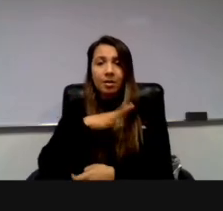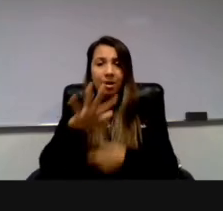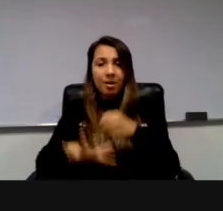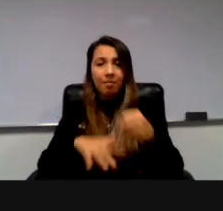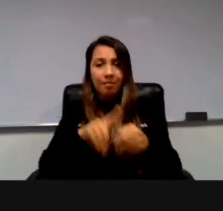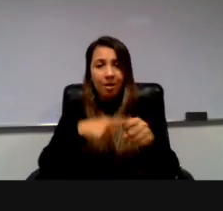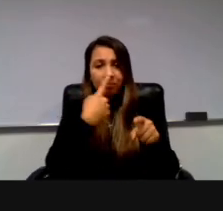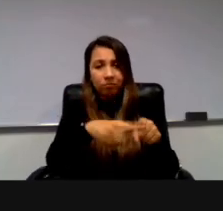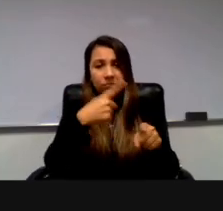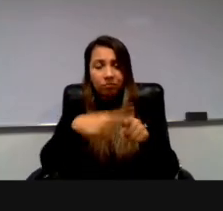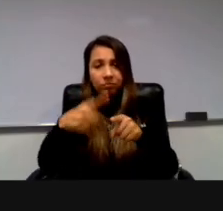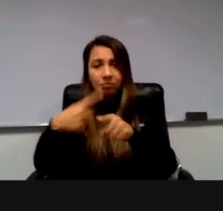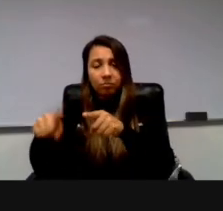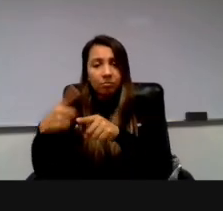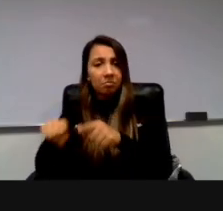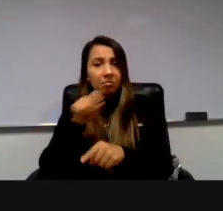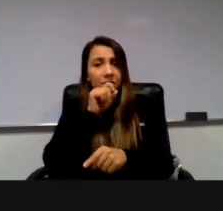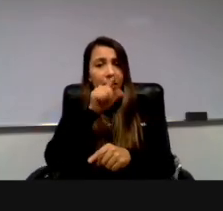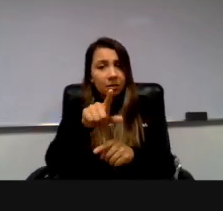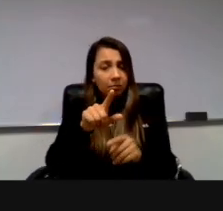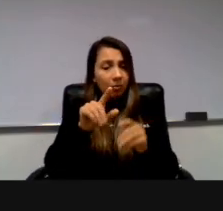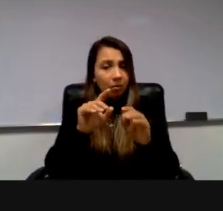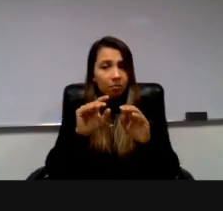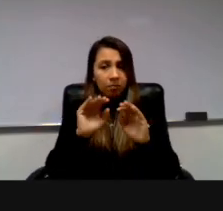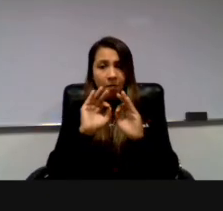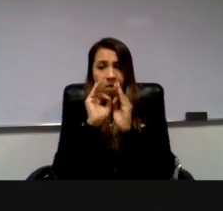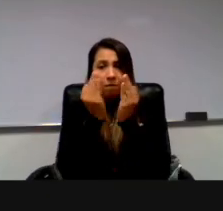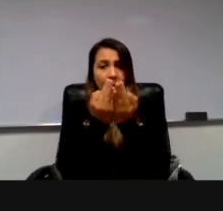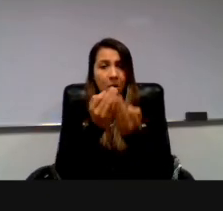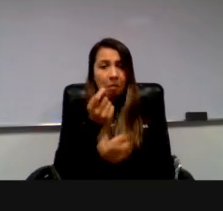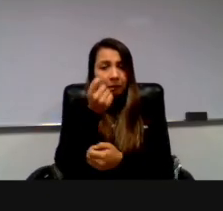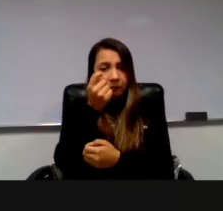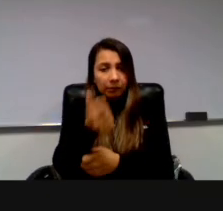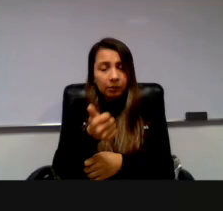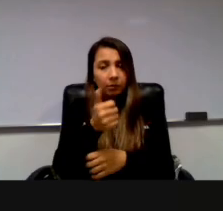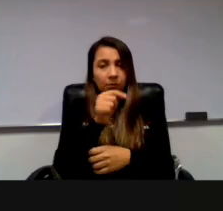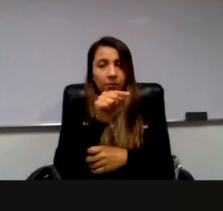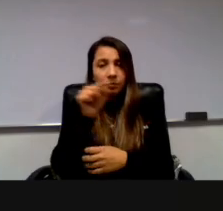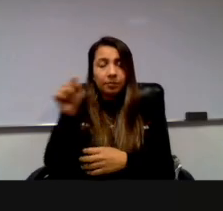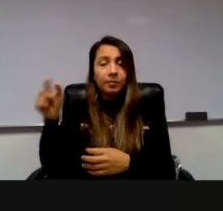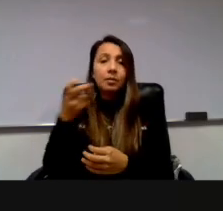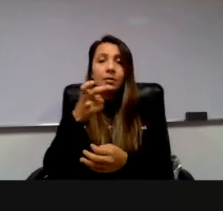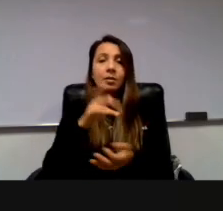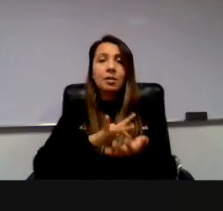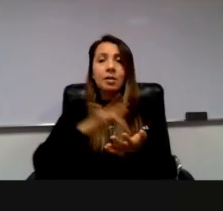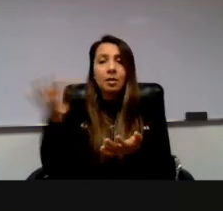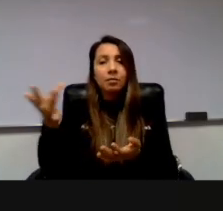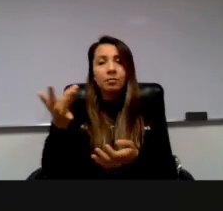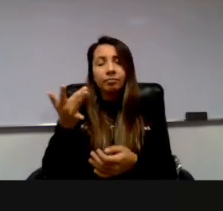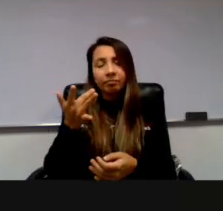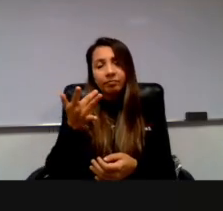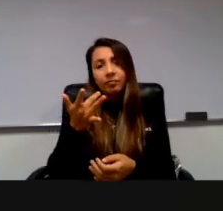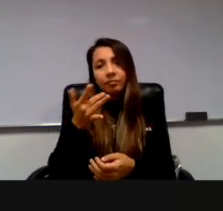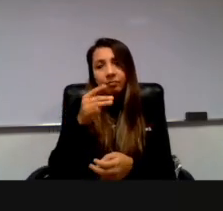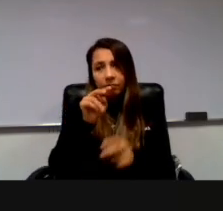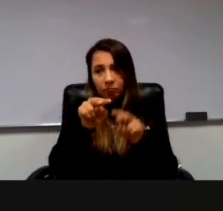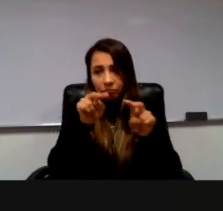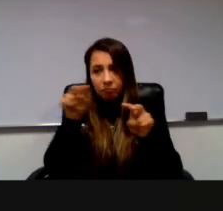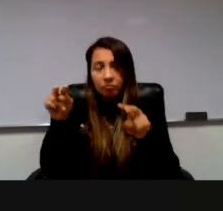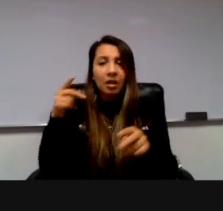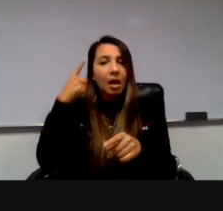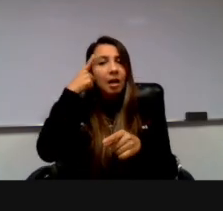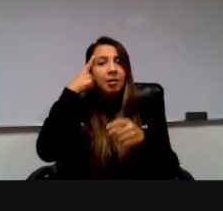mamíferos en las mismas posiciones relativas. Y gracias a ello podemos inferir con